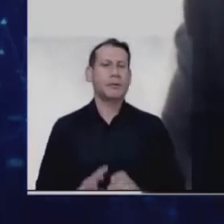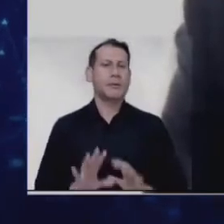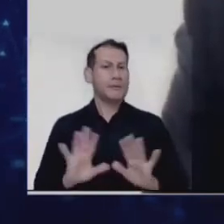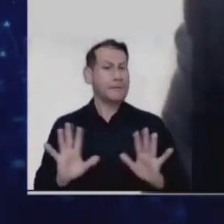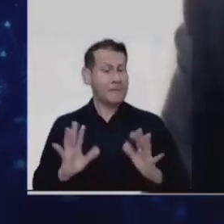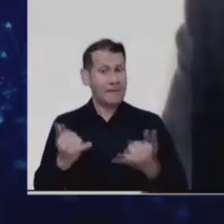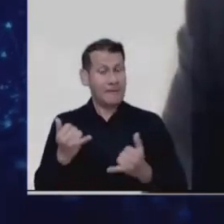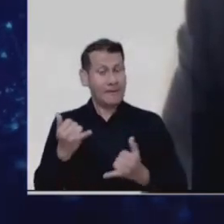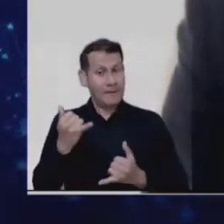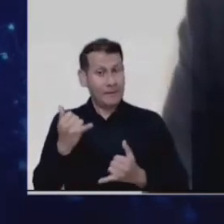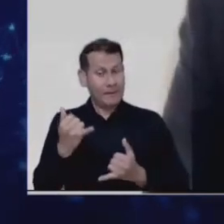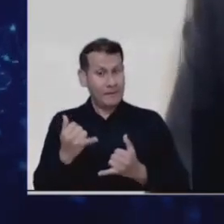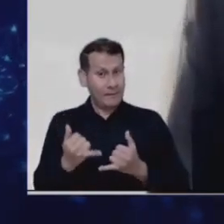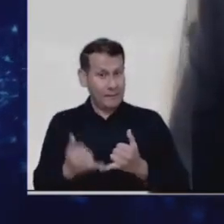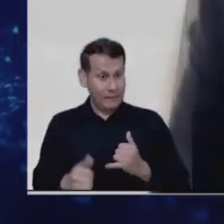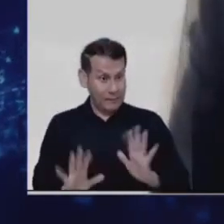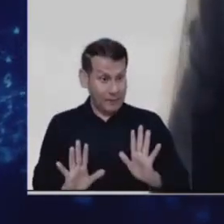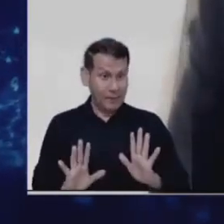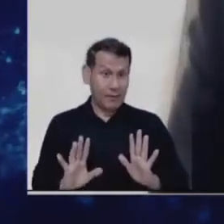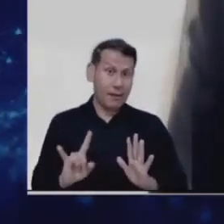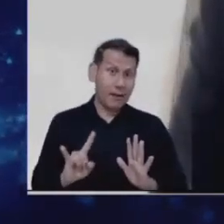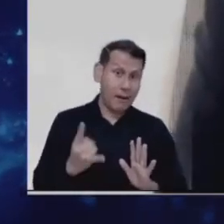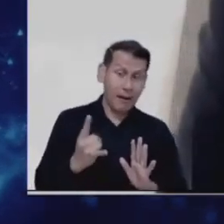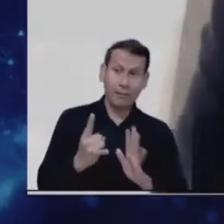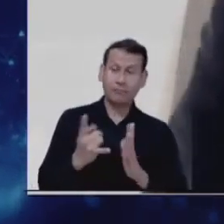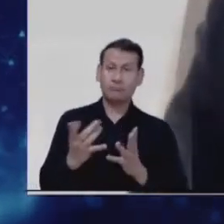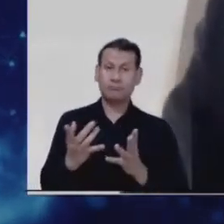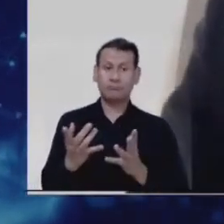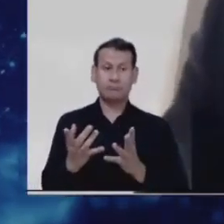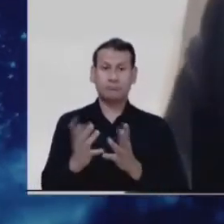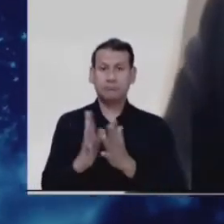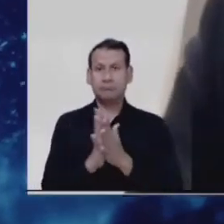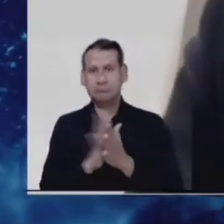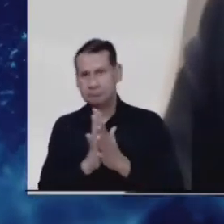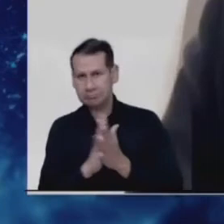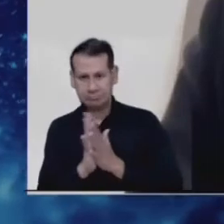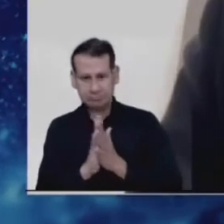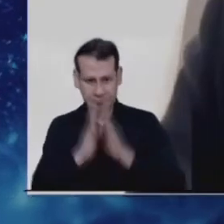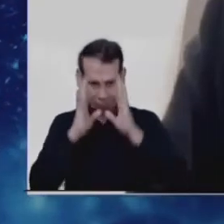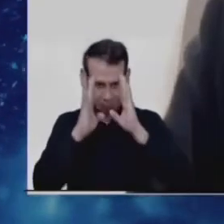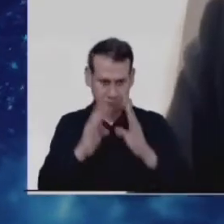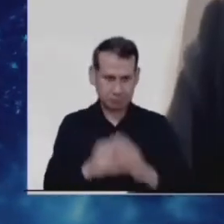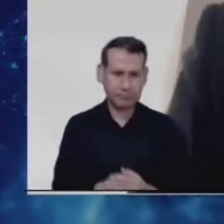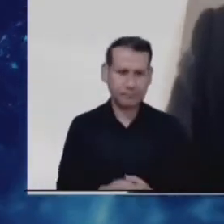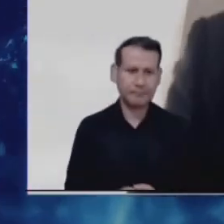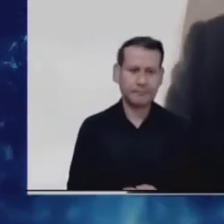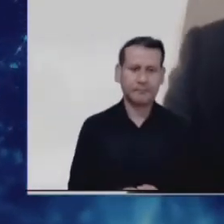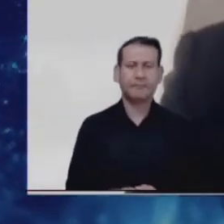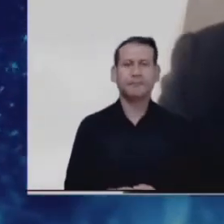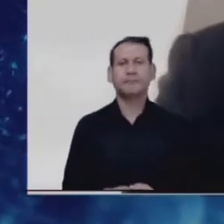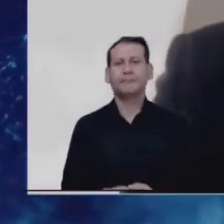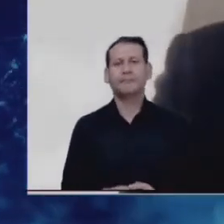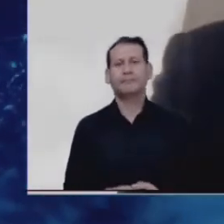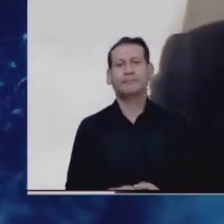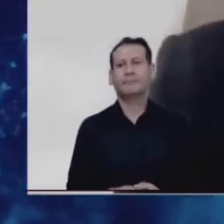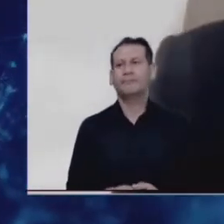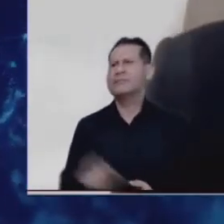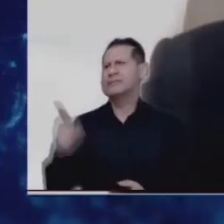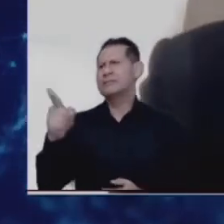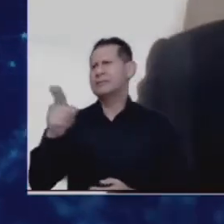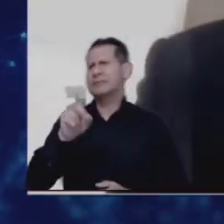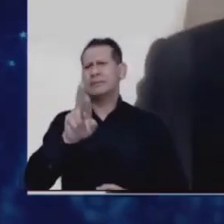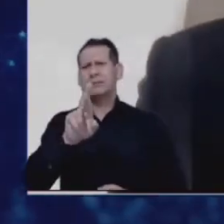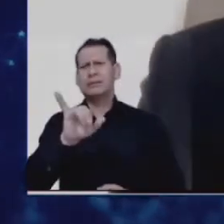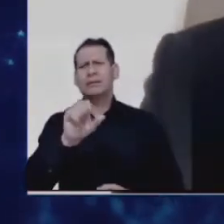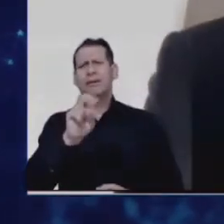termino mis comentarios y quedo atento para sus gracias, preguntas. Ryan. Muy relevante este último punto